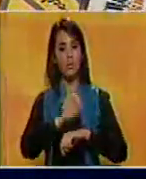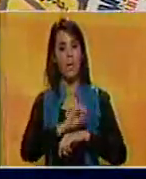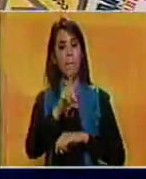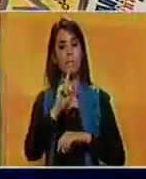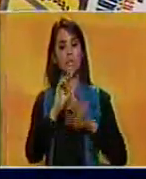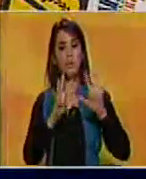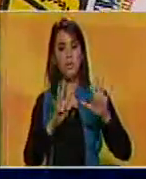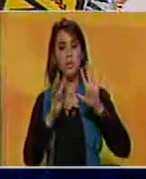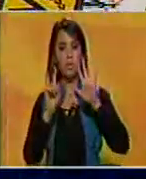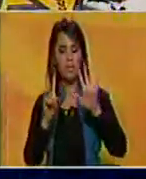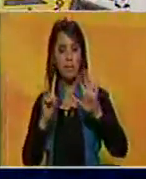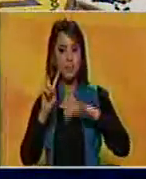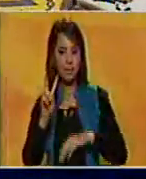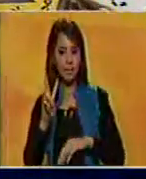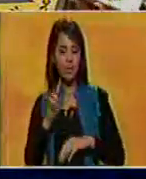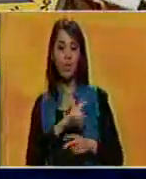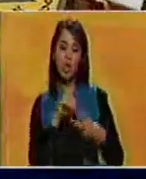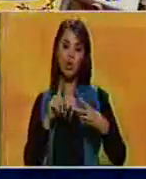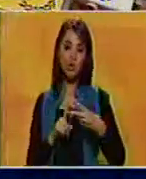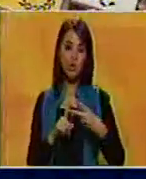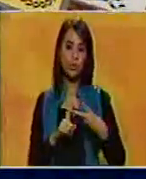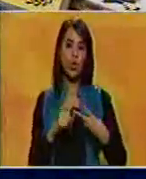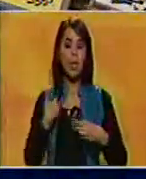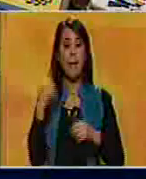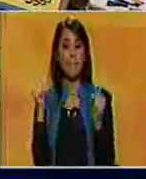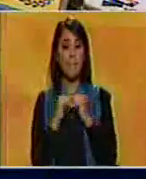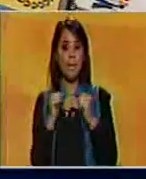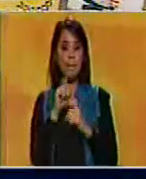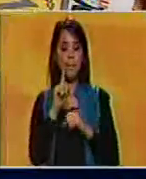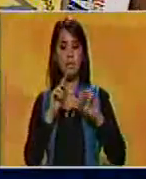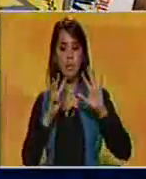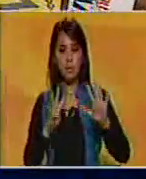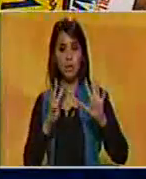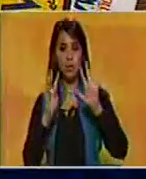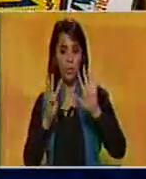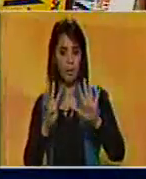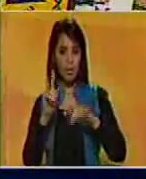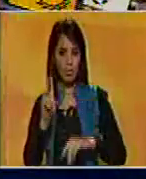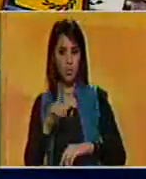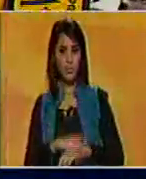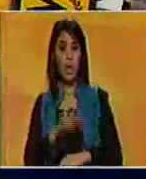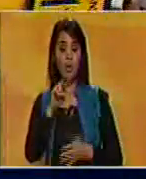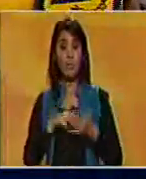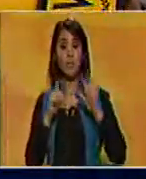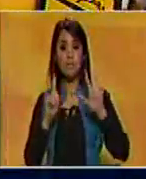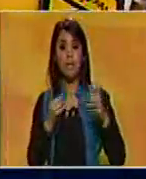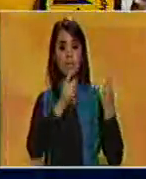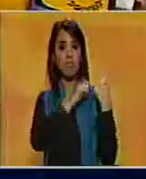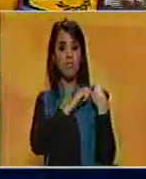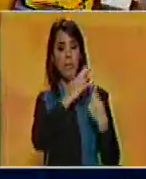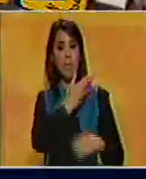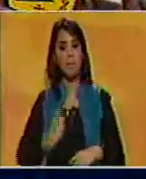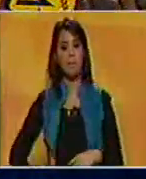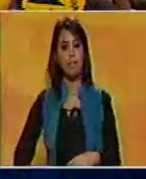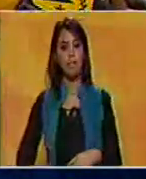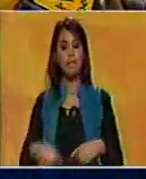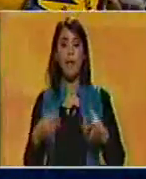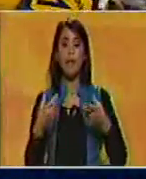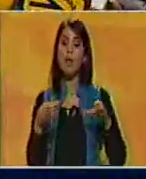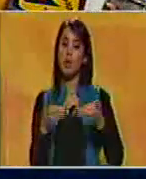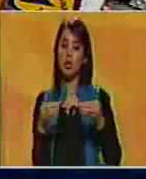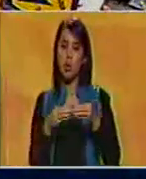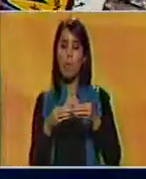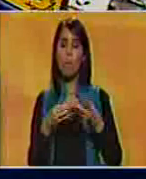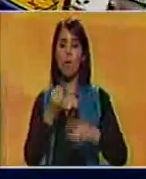1967 y nombrado arzobispo de mérida en 1991 el 2006 ejerció el cargo de presidente de la conferencia episcopal